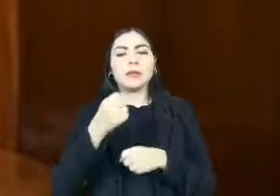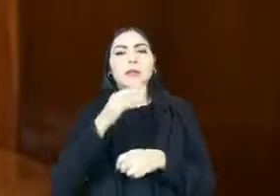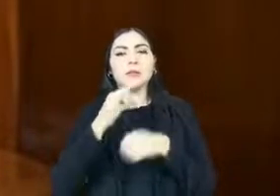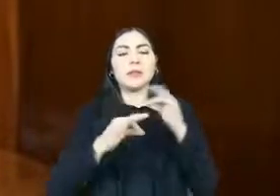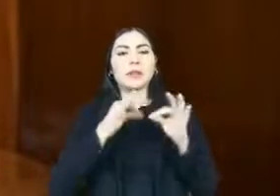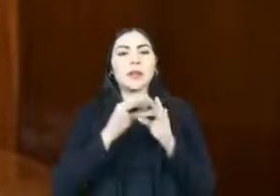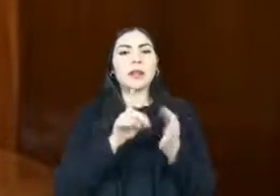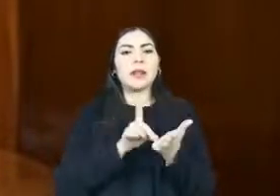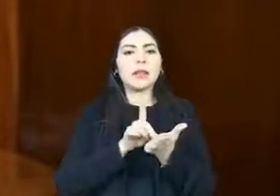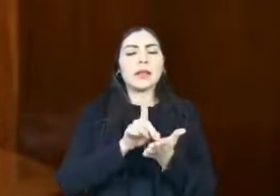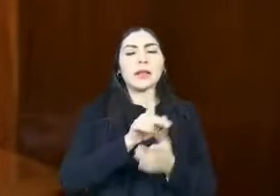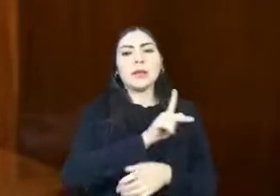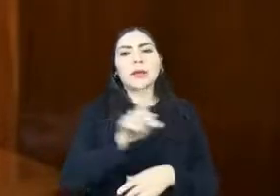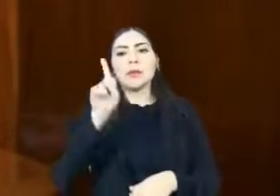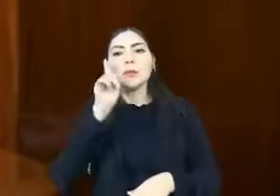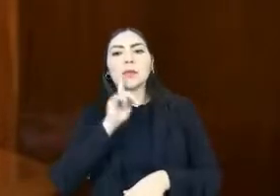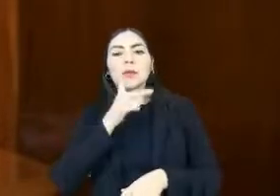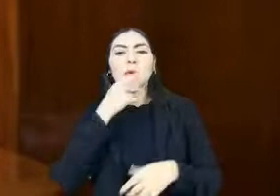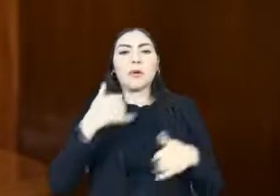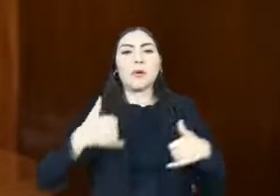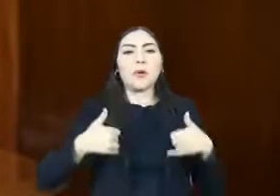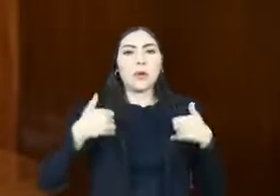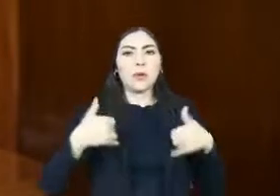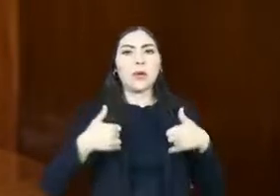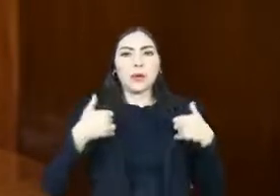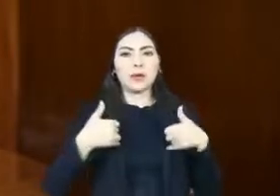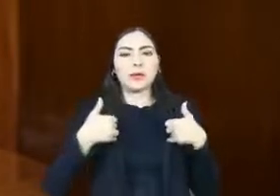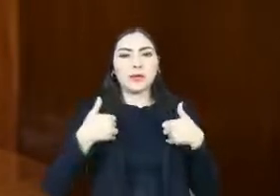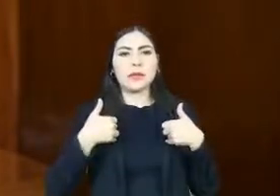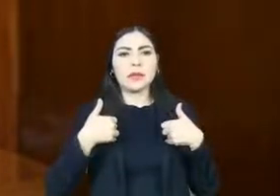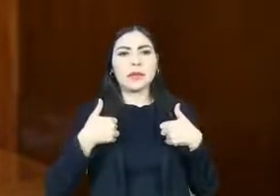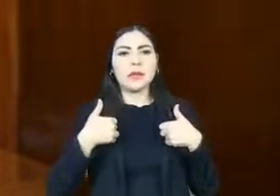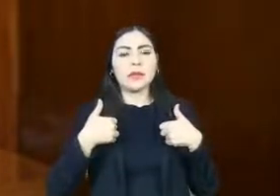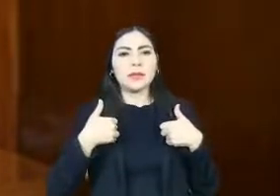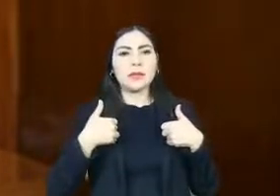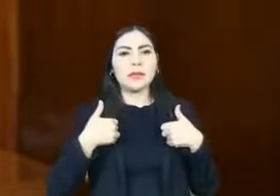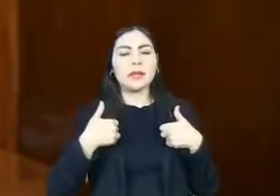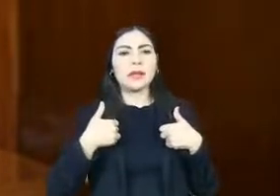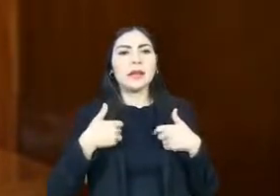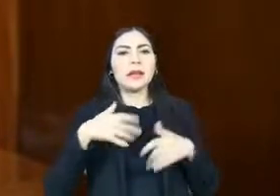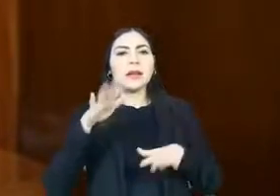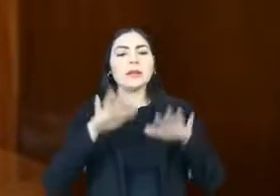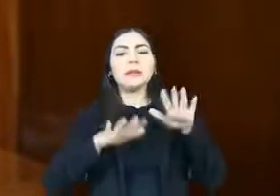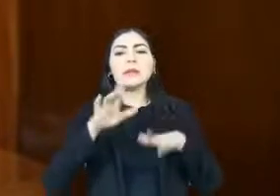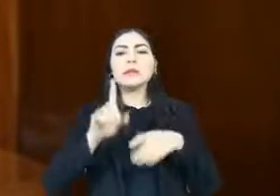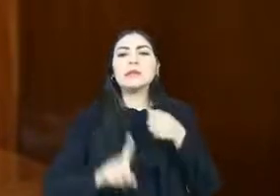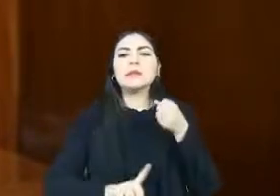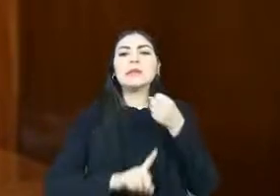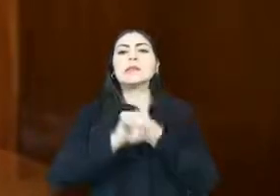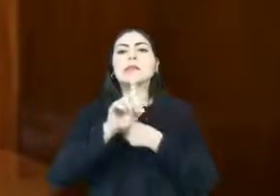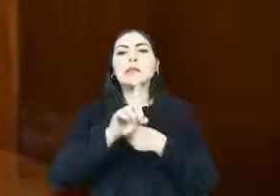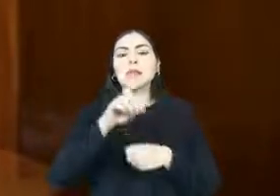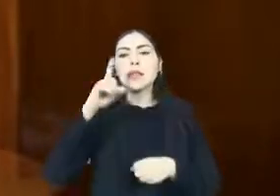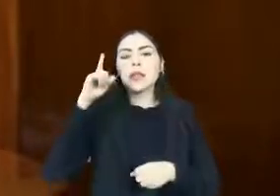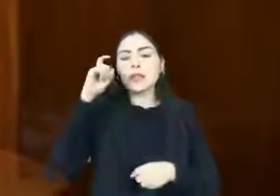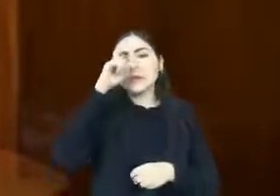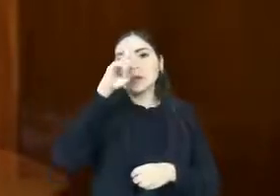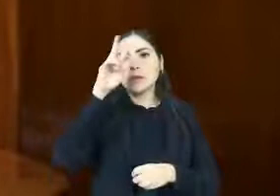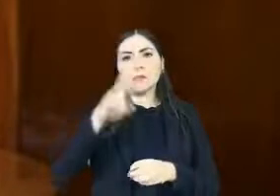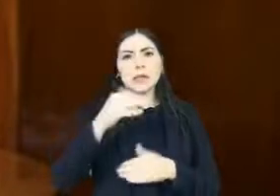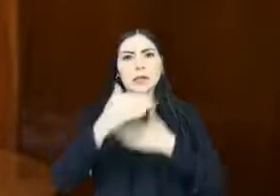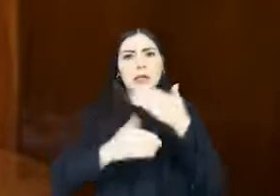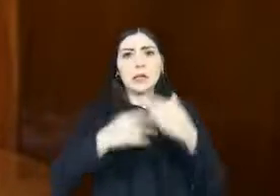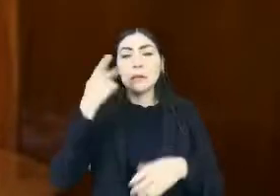de las y los jóvenes que tienen que lidiar con una realidad difícil pero no